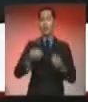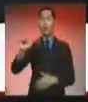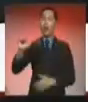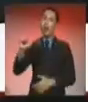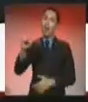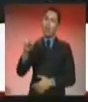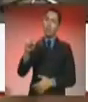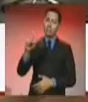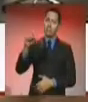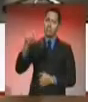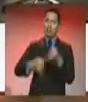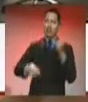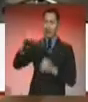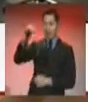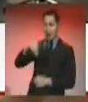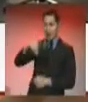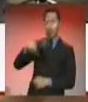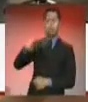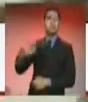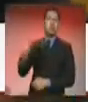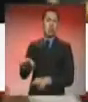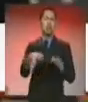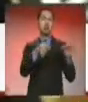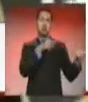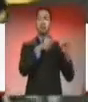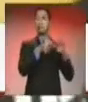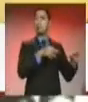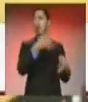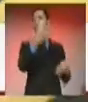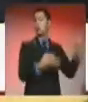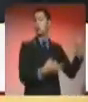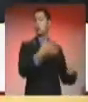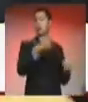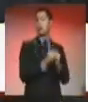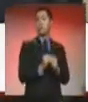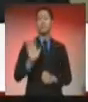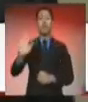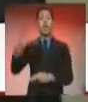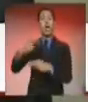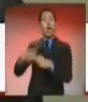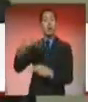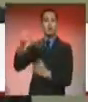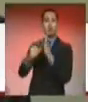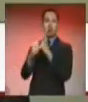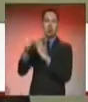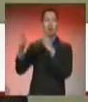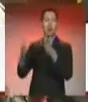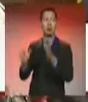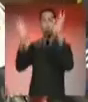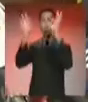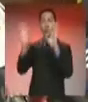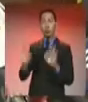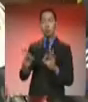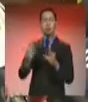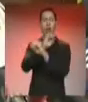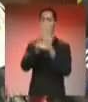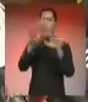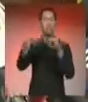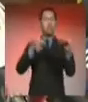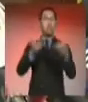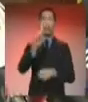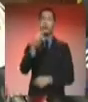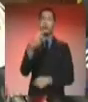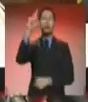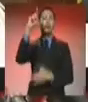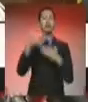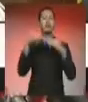su cliente está listo para hablar con la justicia y aclara el por qué el exministro de Energía recibió $1 millón. Los dineros recibidos